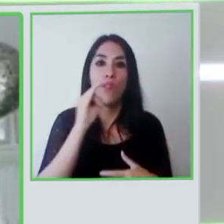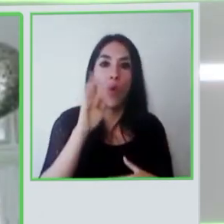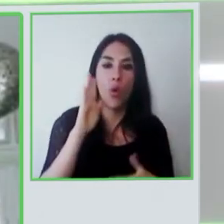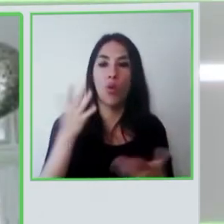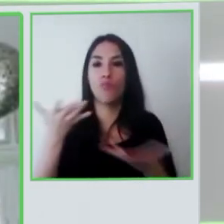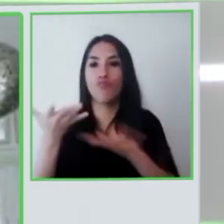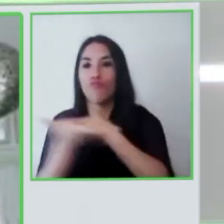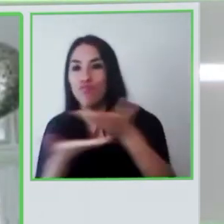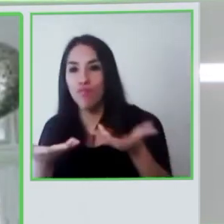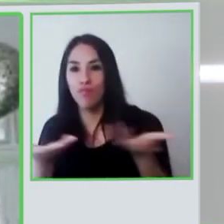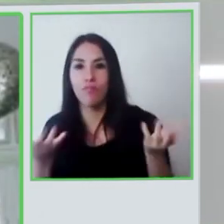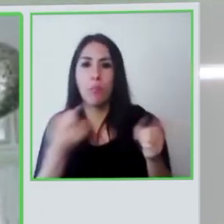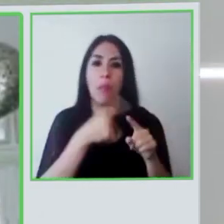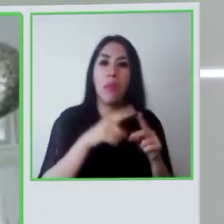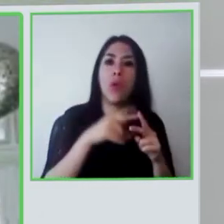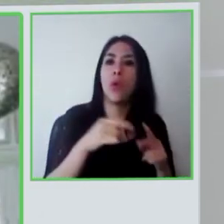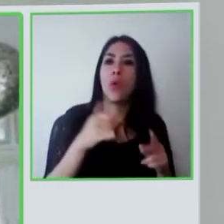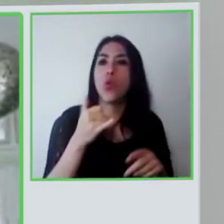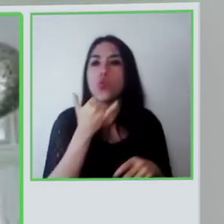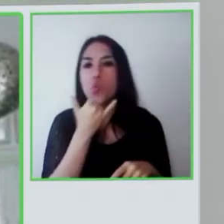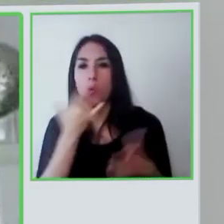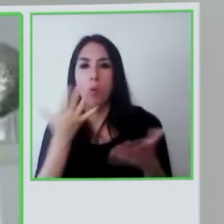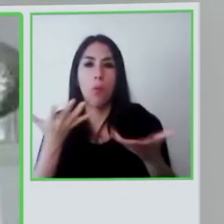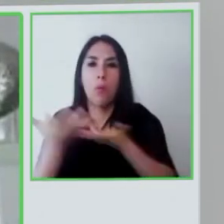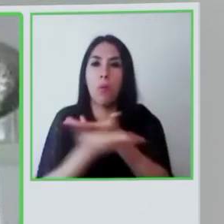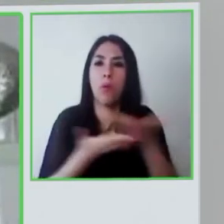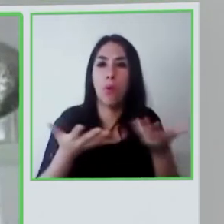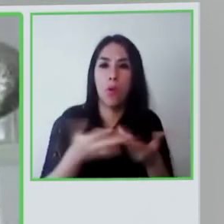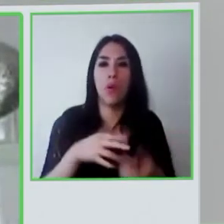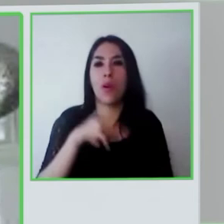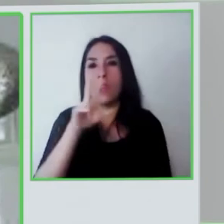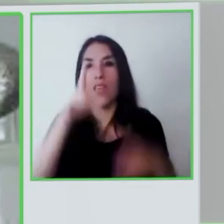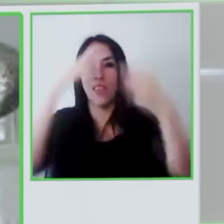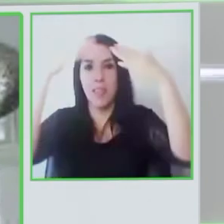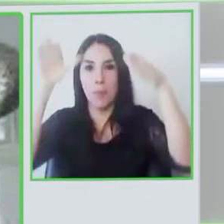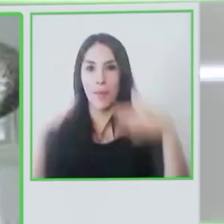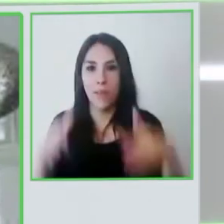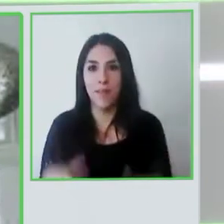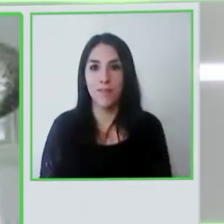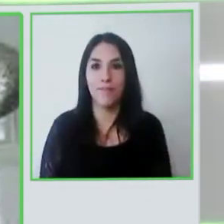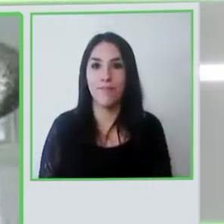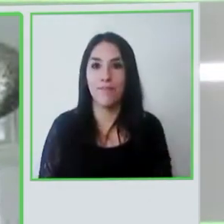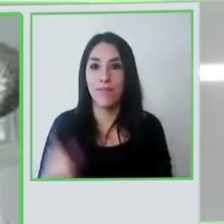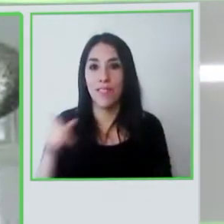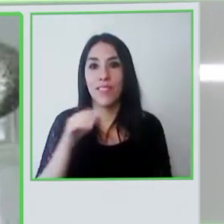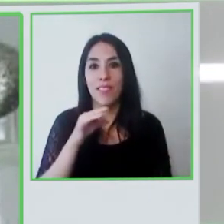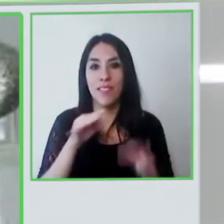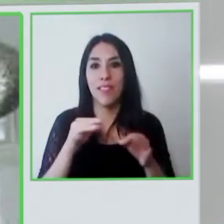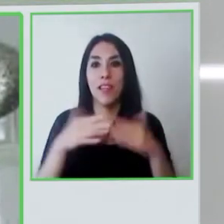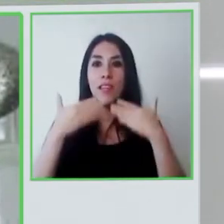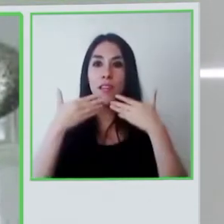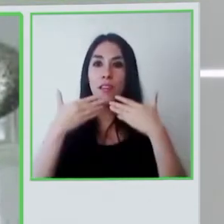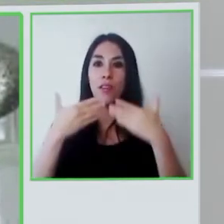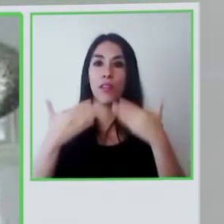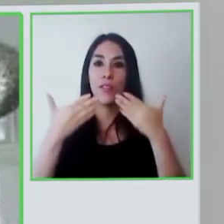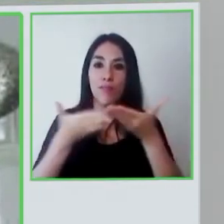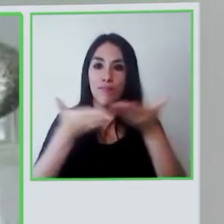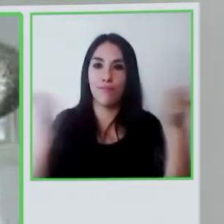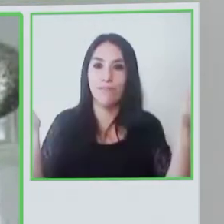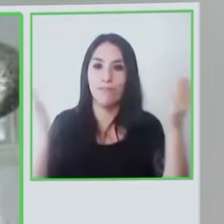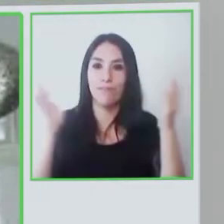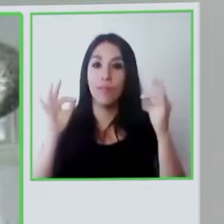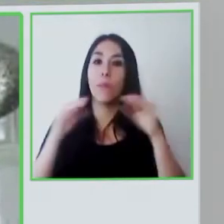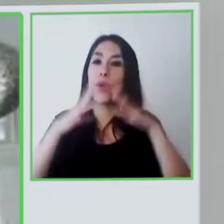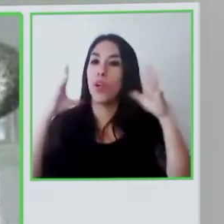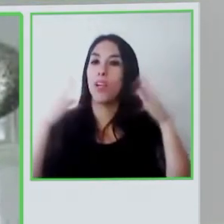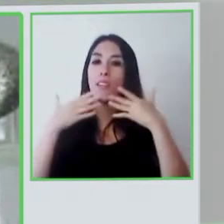y cierro con un agradecimiento gracias por su compromiso gracias por su interés espero que disfruten del resto de